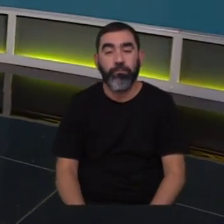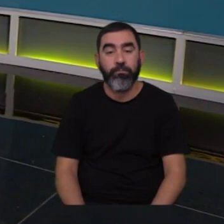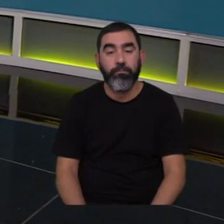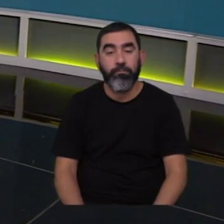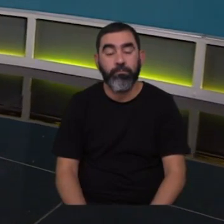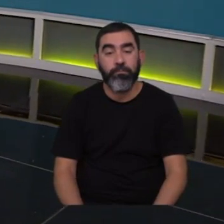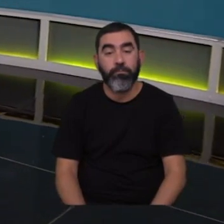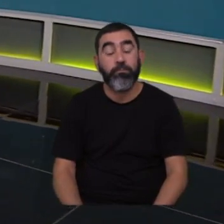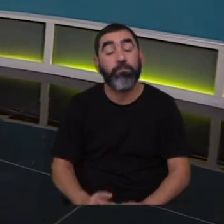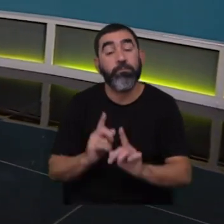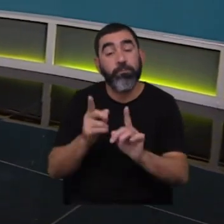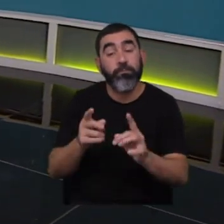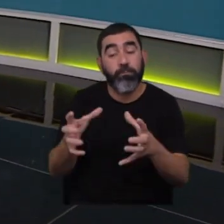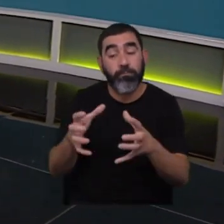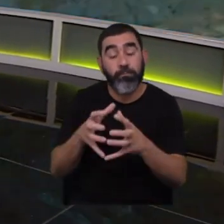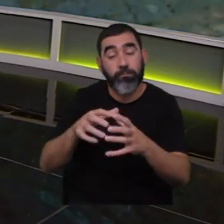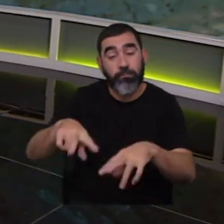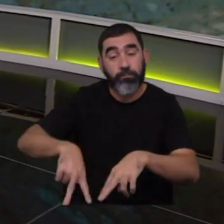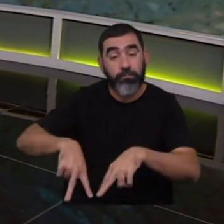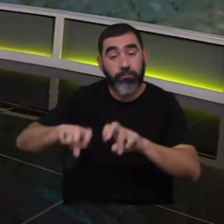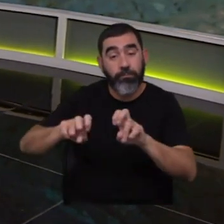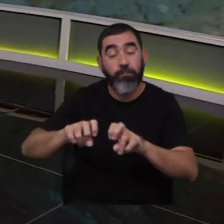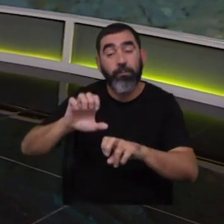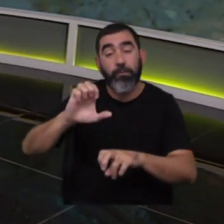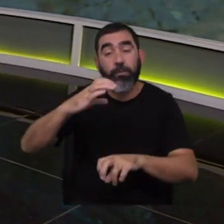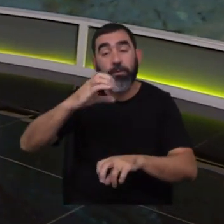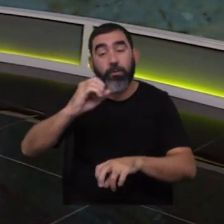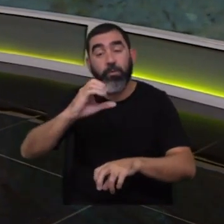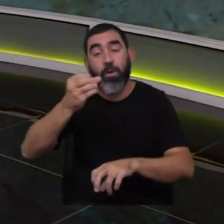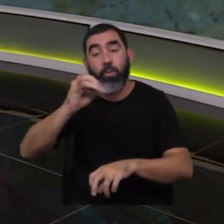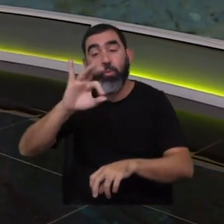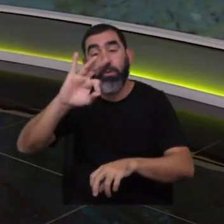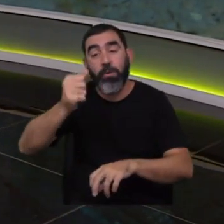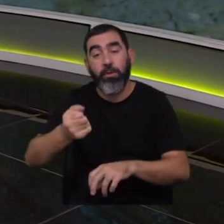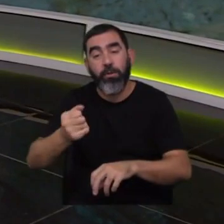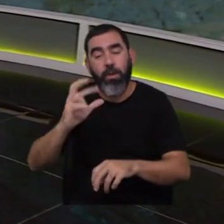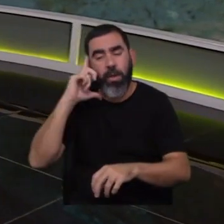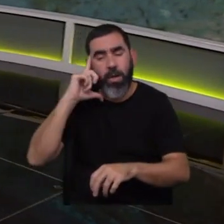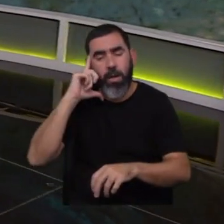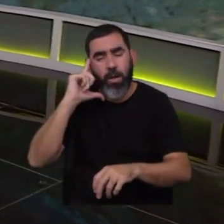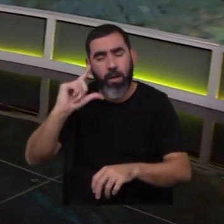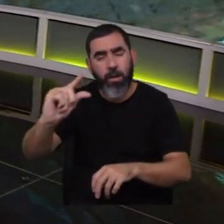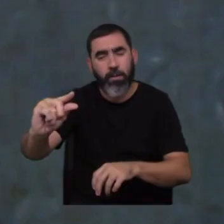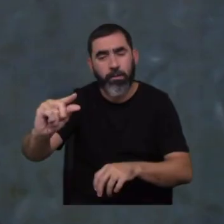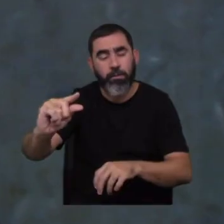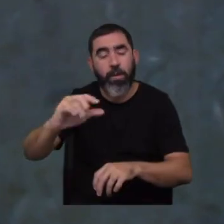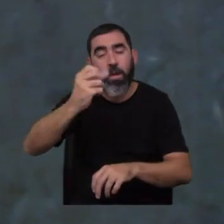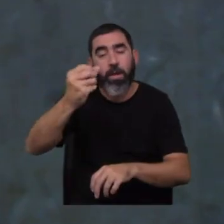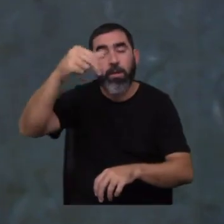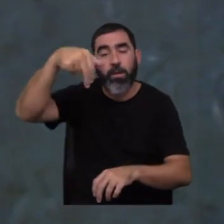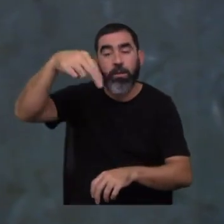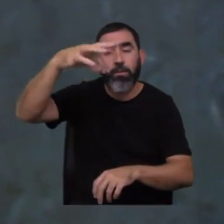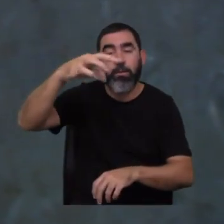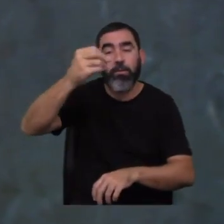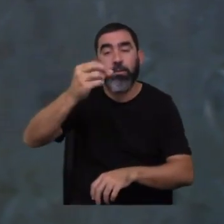Pero además, este grupo de investigación llevó la ecoacústica a un lugar bastante remoto, nada menos que a la Antártida.